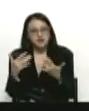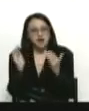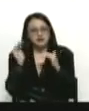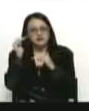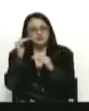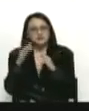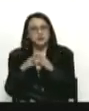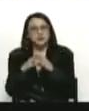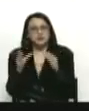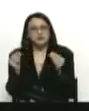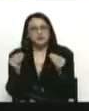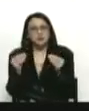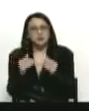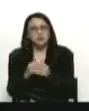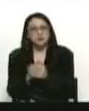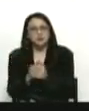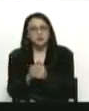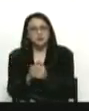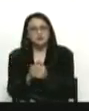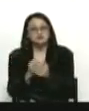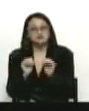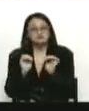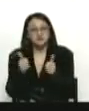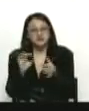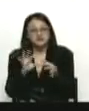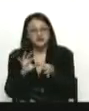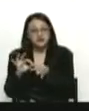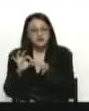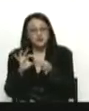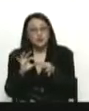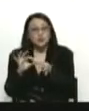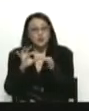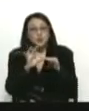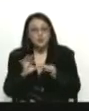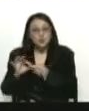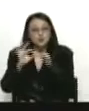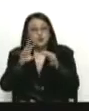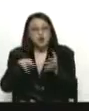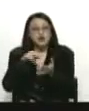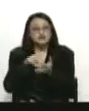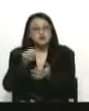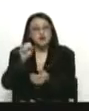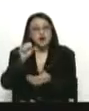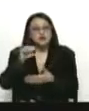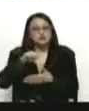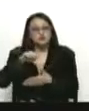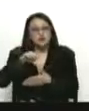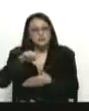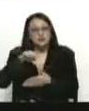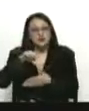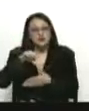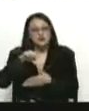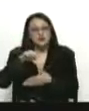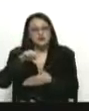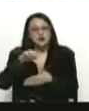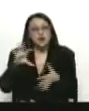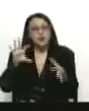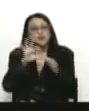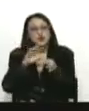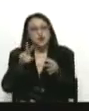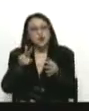atentos de lo que es la reactivación de la Unión Nacional de Suramérica, de la Unión de Naciones